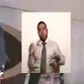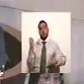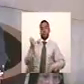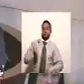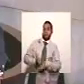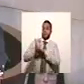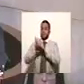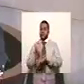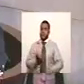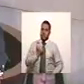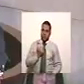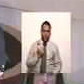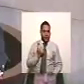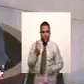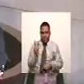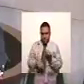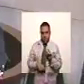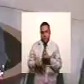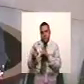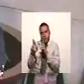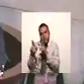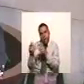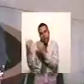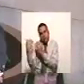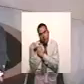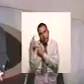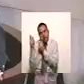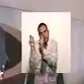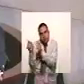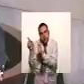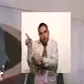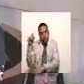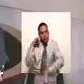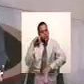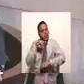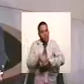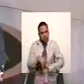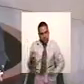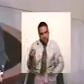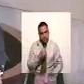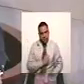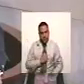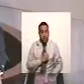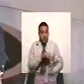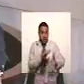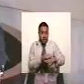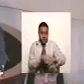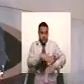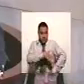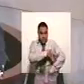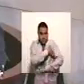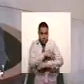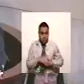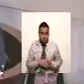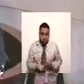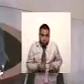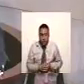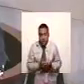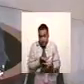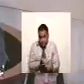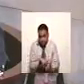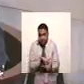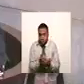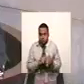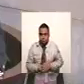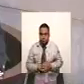la superintendencia asuma ese rol. Pero hasta ahora, señor ministro, haciéndole esas recomendaciones, lo único que podemos